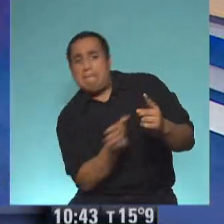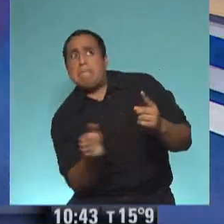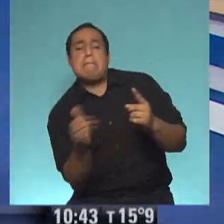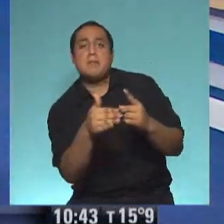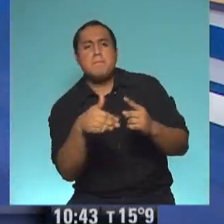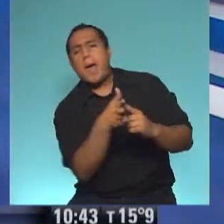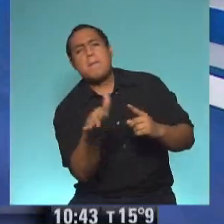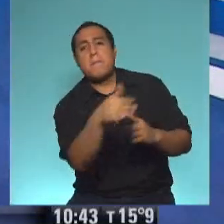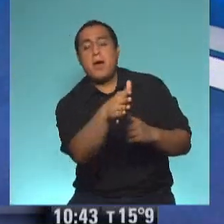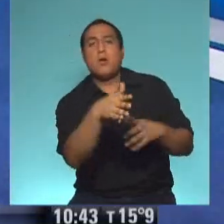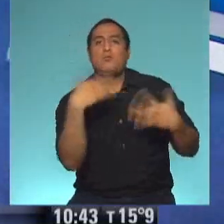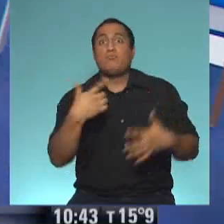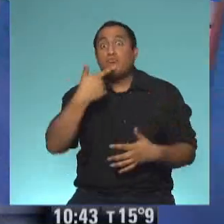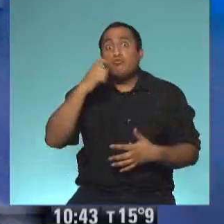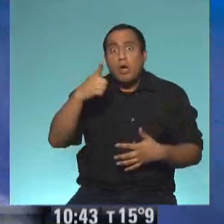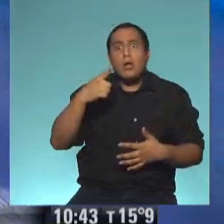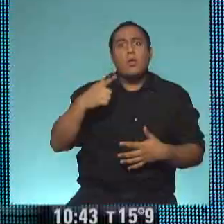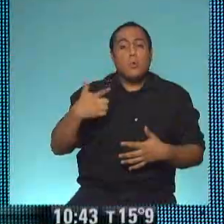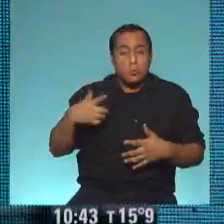más valientes